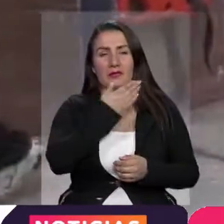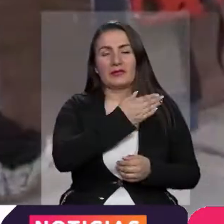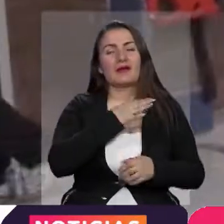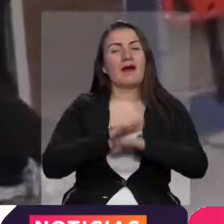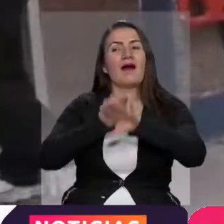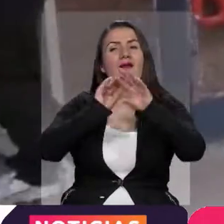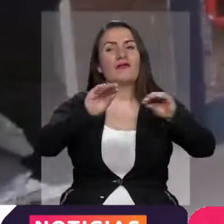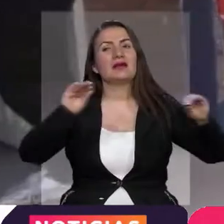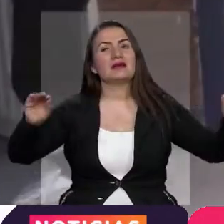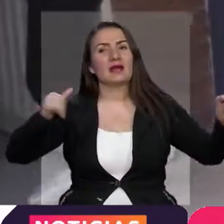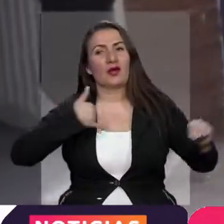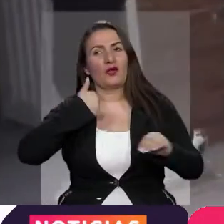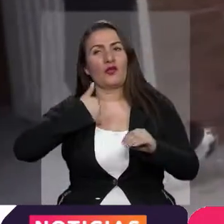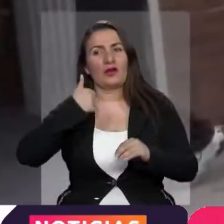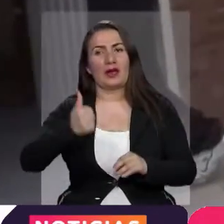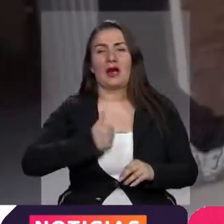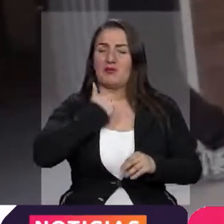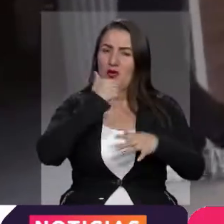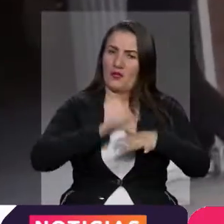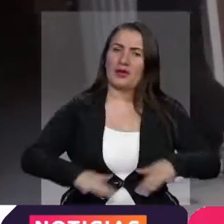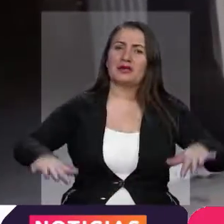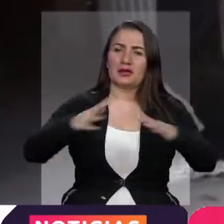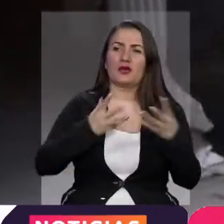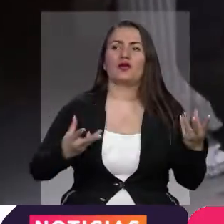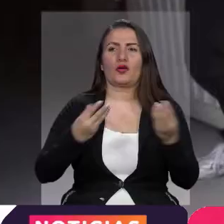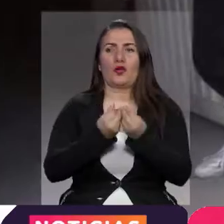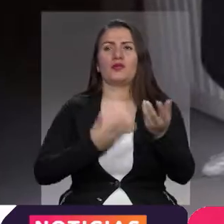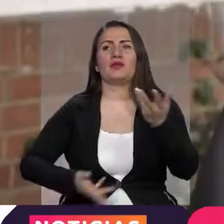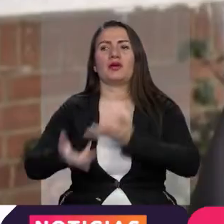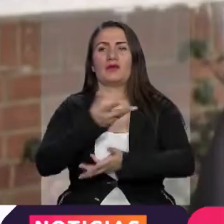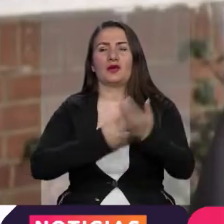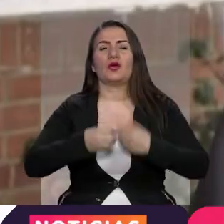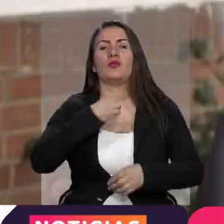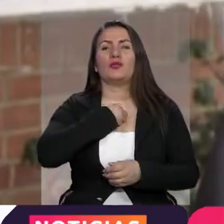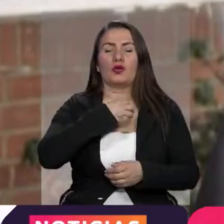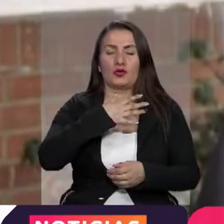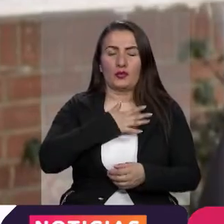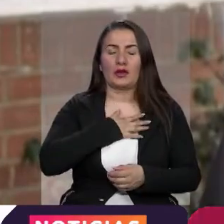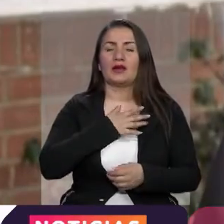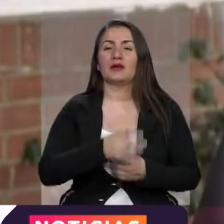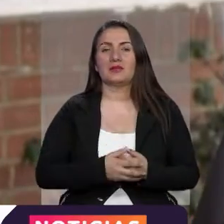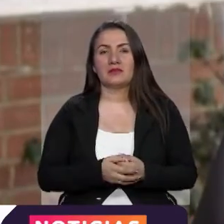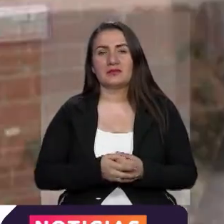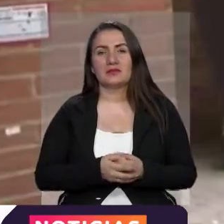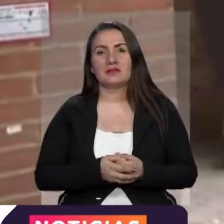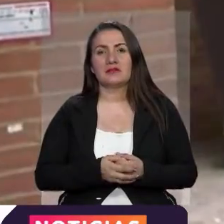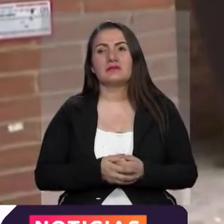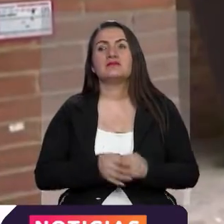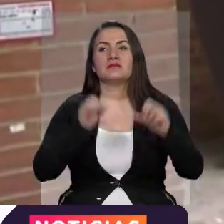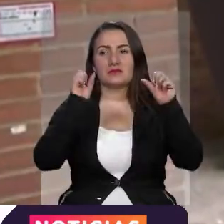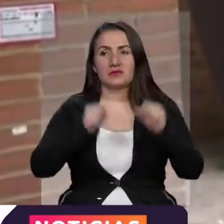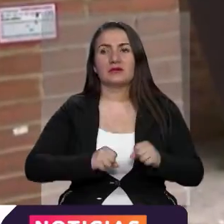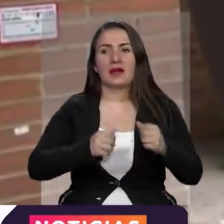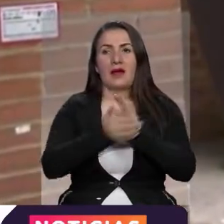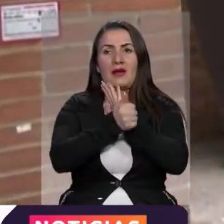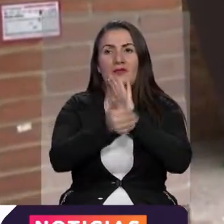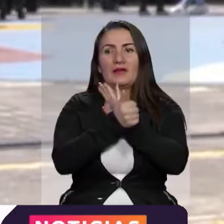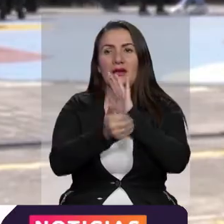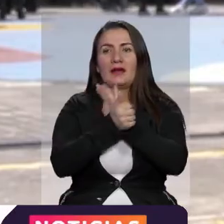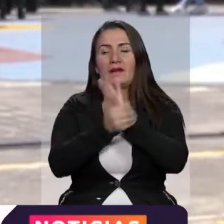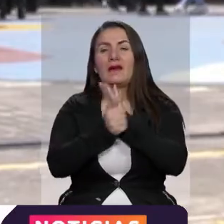llamado a los jóvenes a aprovechar estos espacios de convivencia. Es la oportunidad para que pues potencialicen todas sus